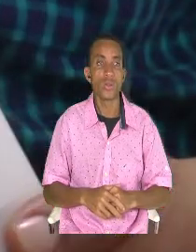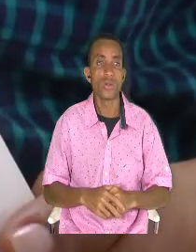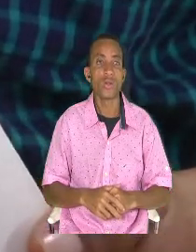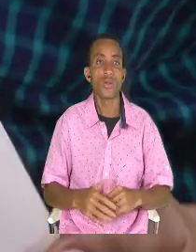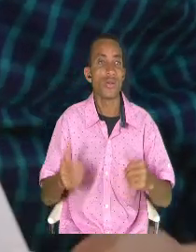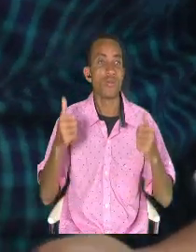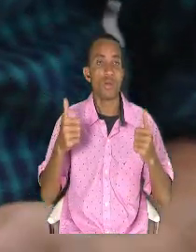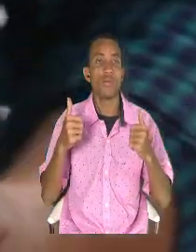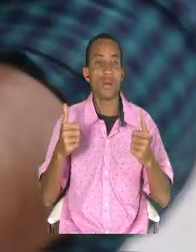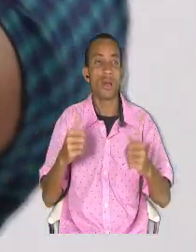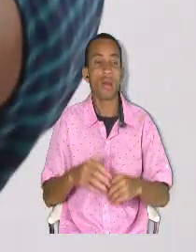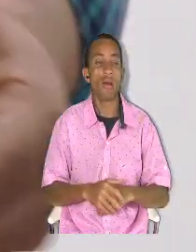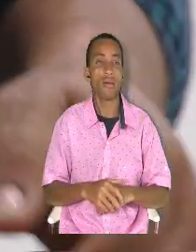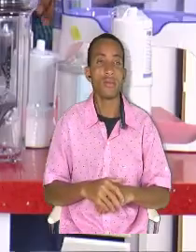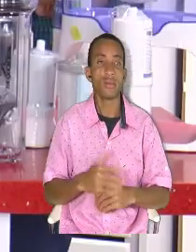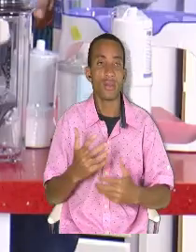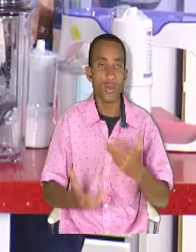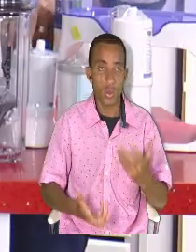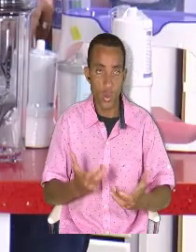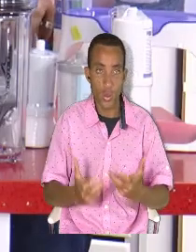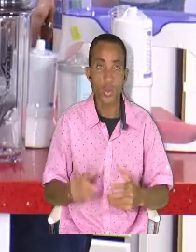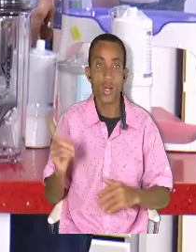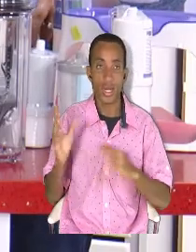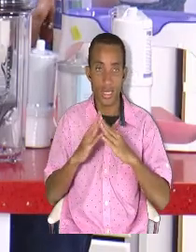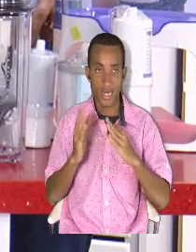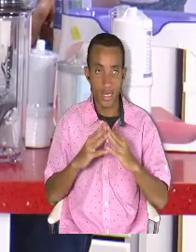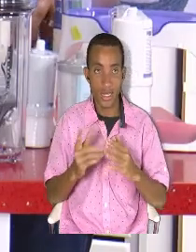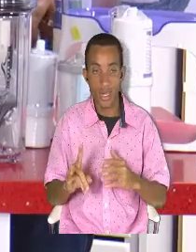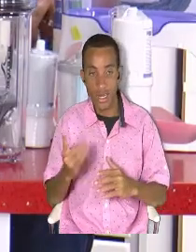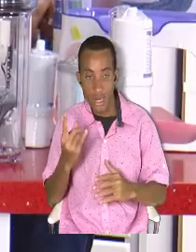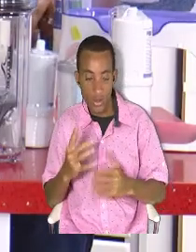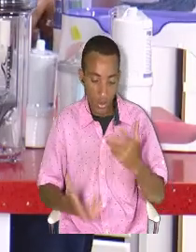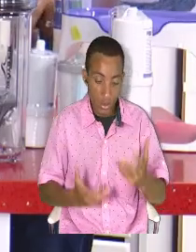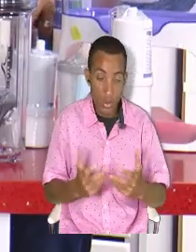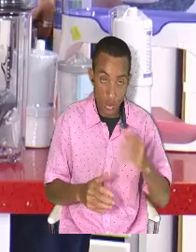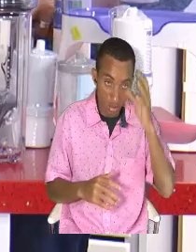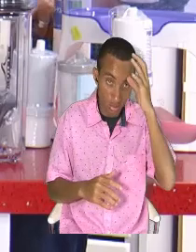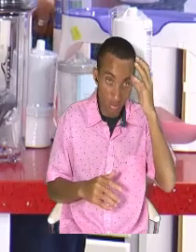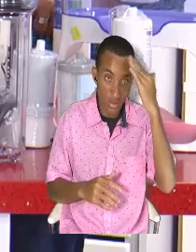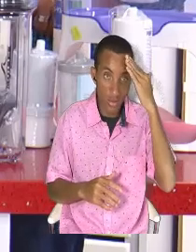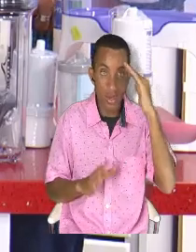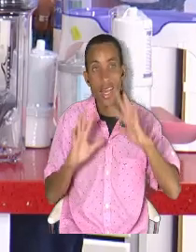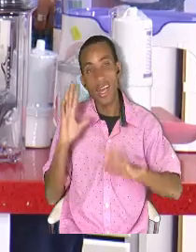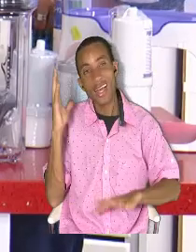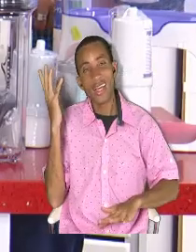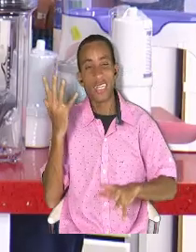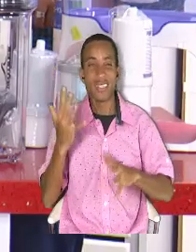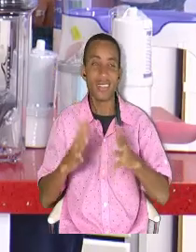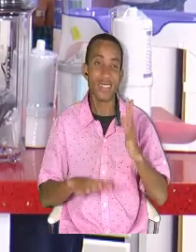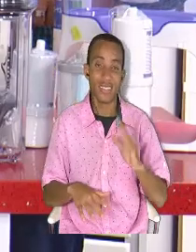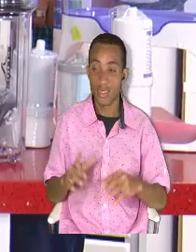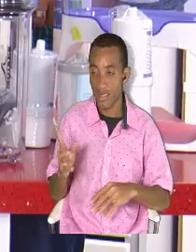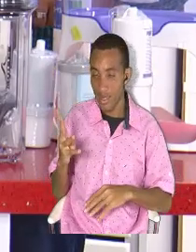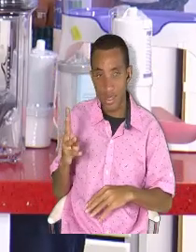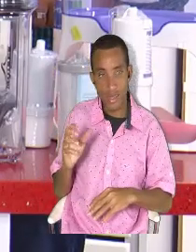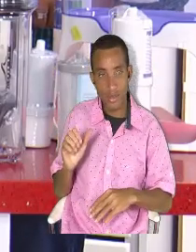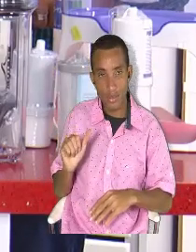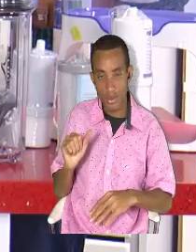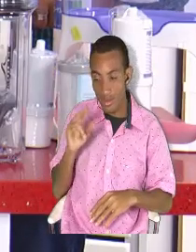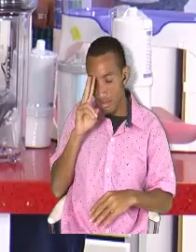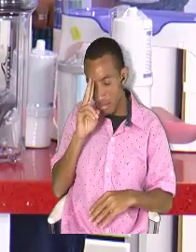Bien. ¿Sí? O sea, ¿cocina en su casa, hace algo en su casa o no? Sí, a veces. Sí, claro. Le consiente a la esposa, sí, consiente a los hijos.